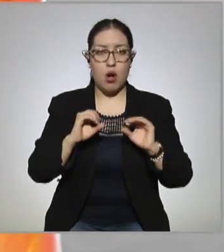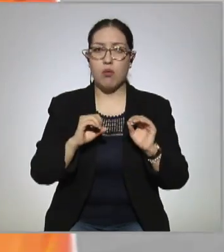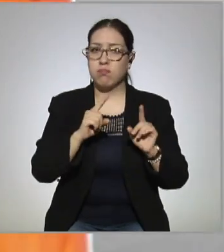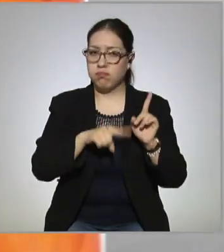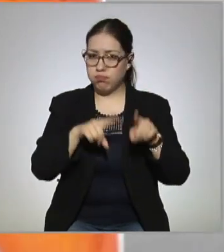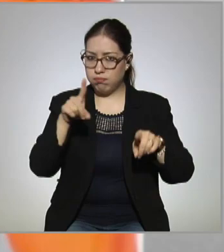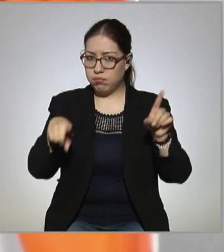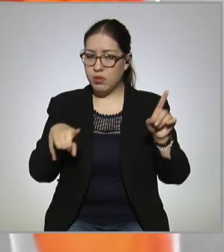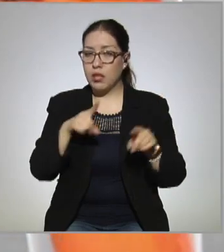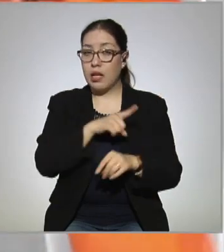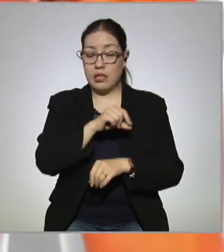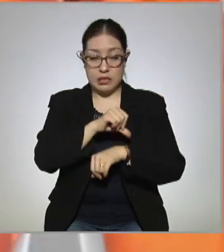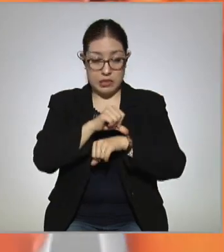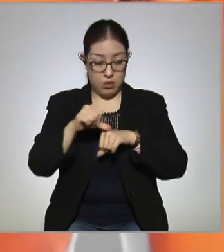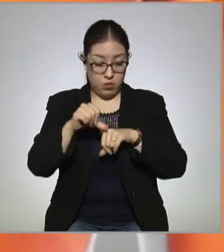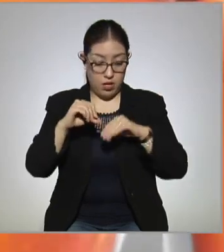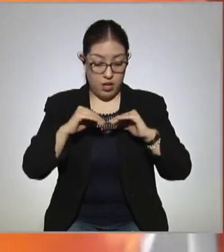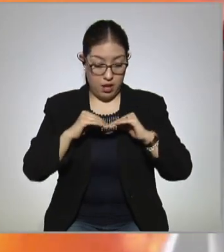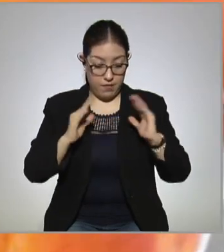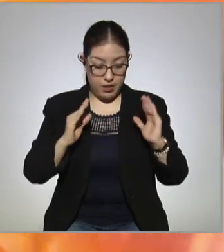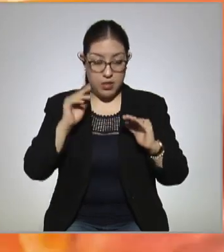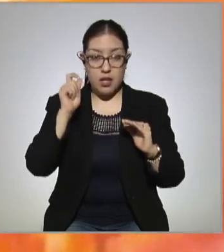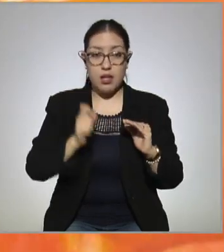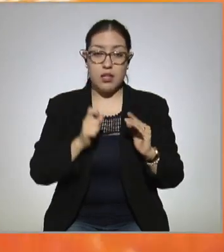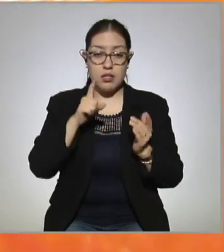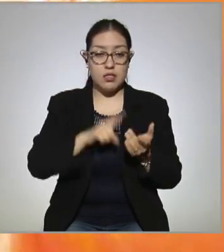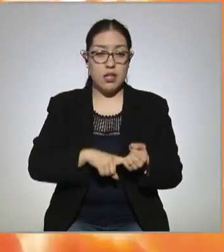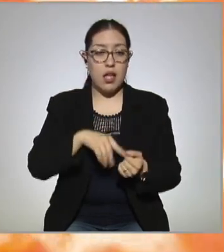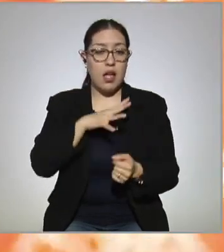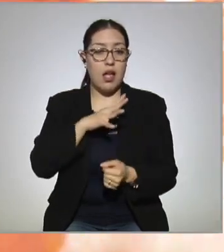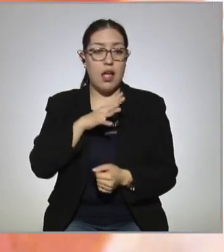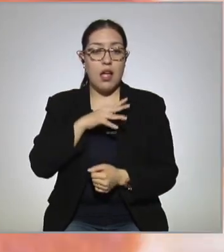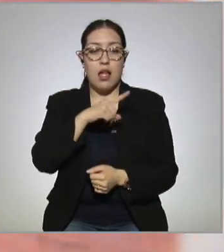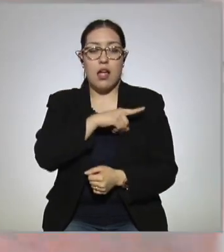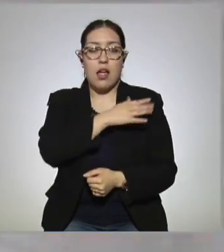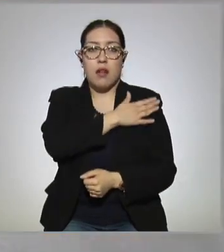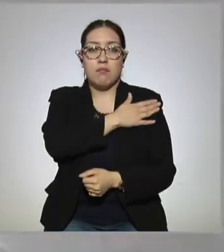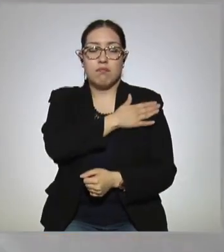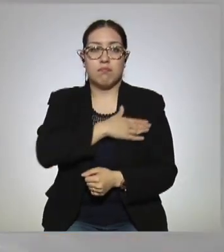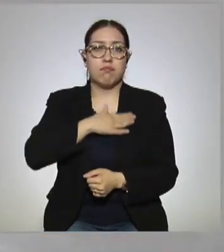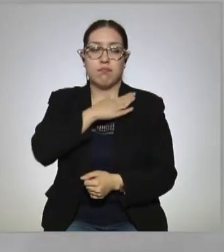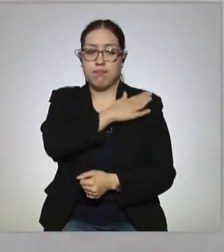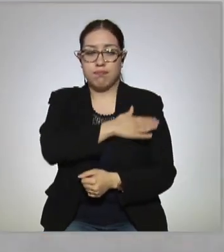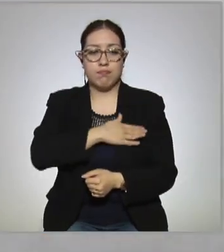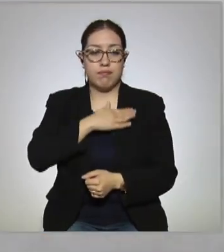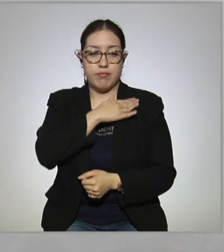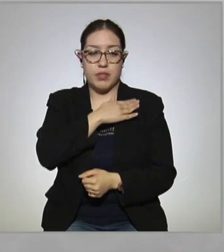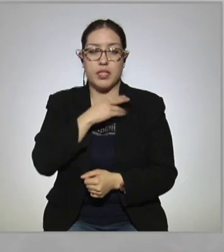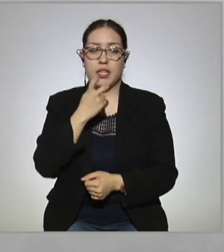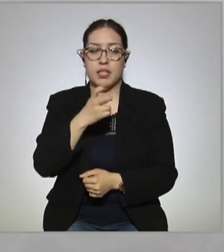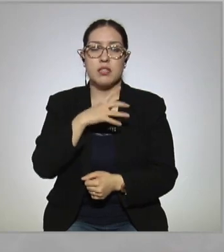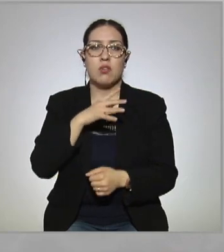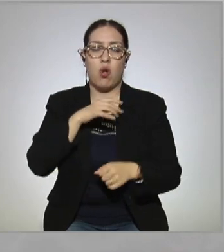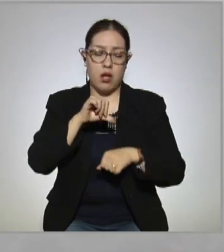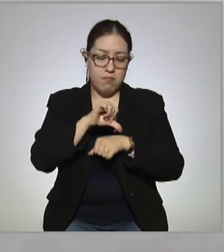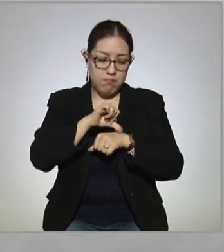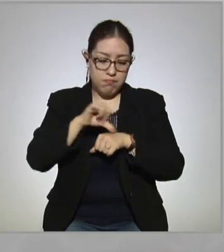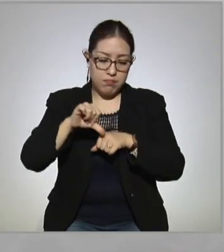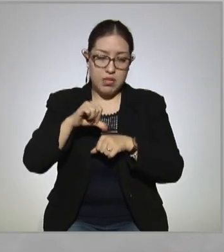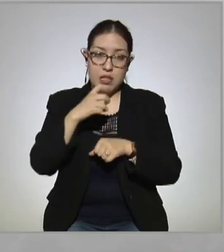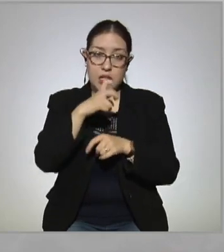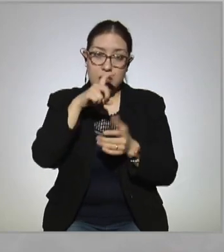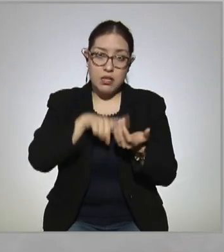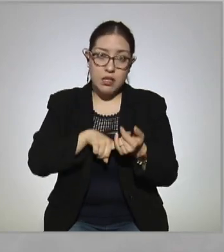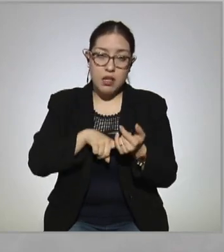La cirugía abierta es una cirugía que es en la parte lateral del hombro. Se hace una pequeña incisión y a través de esta